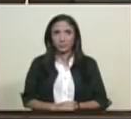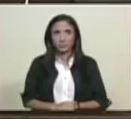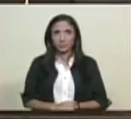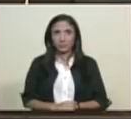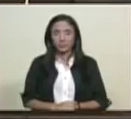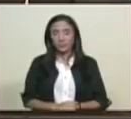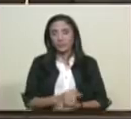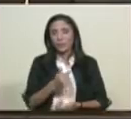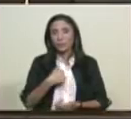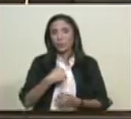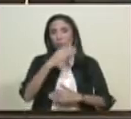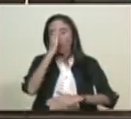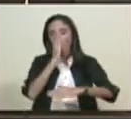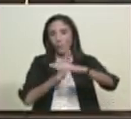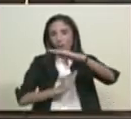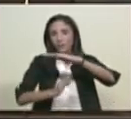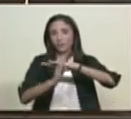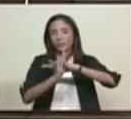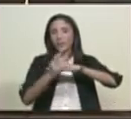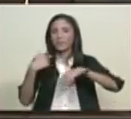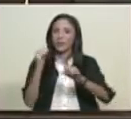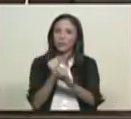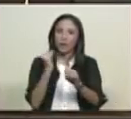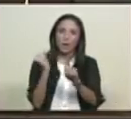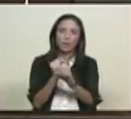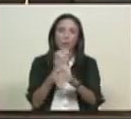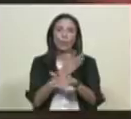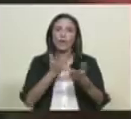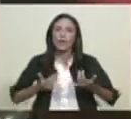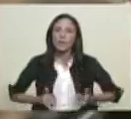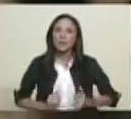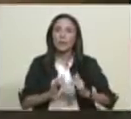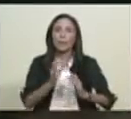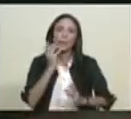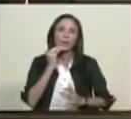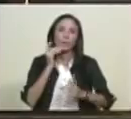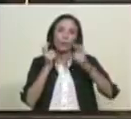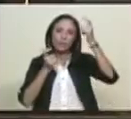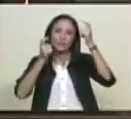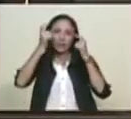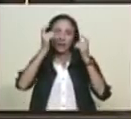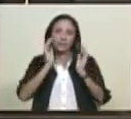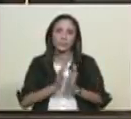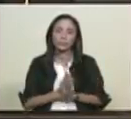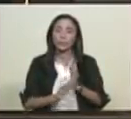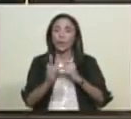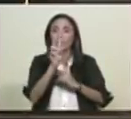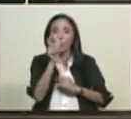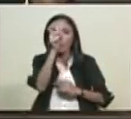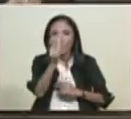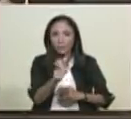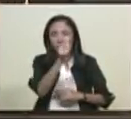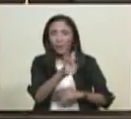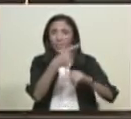Chávez, presidente de la República Bolivariana de Venezuela, Nicolás Maduro. Somos dos seres humanos totalmente diferentes.